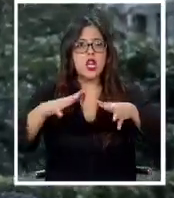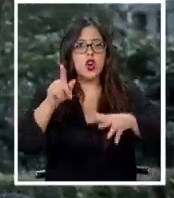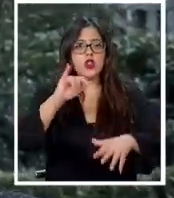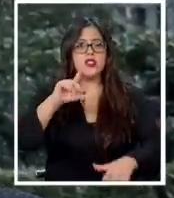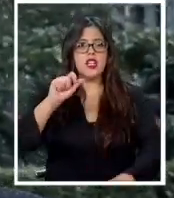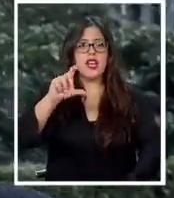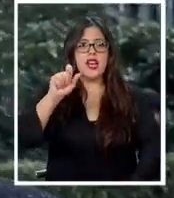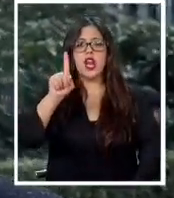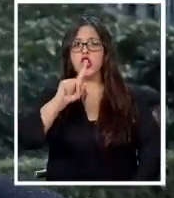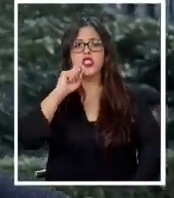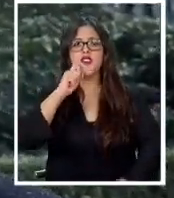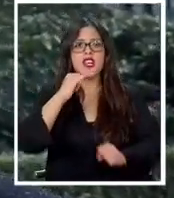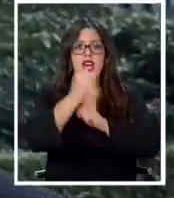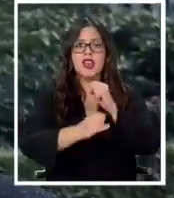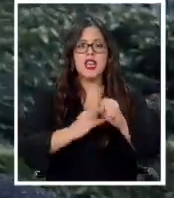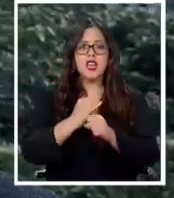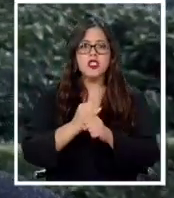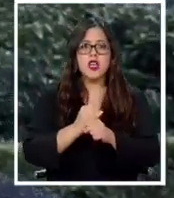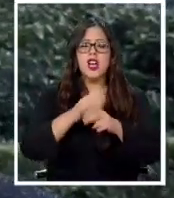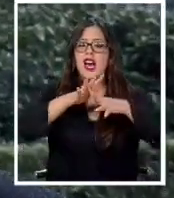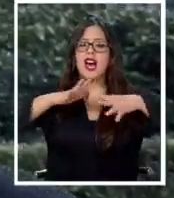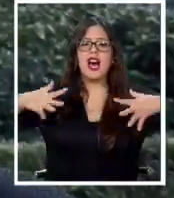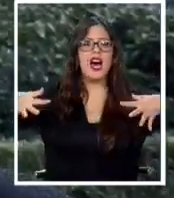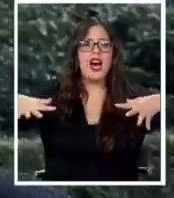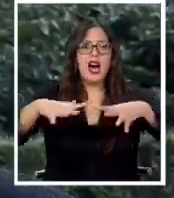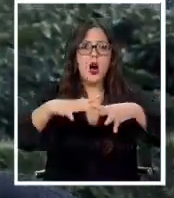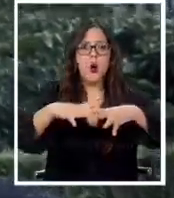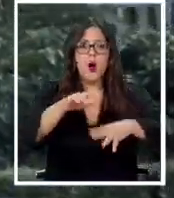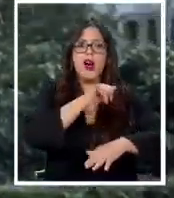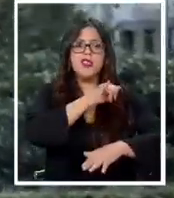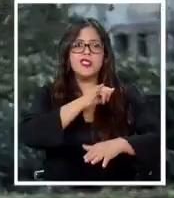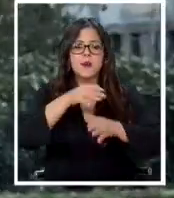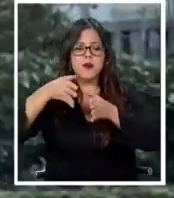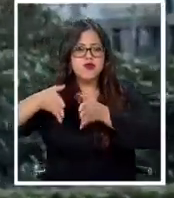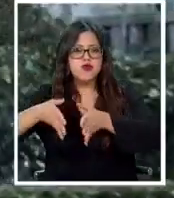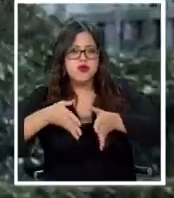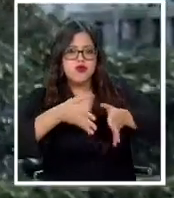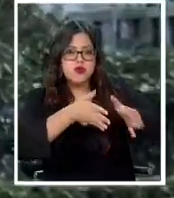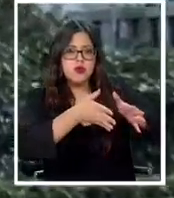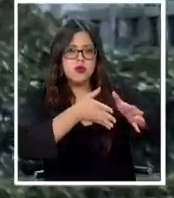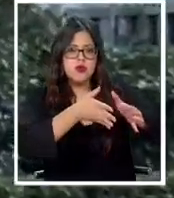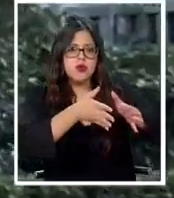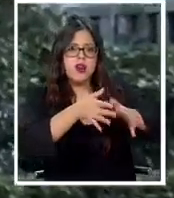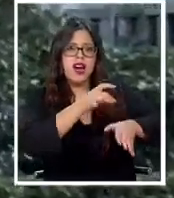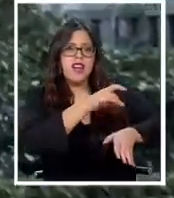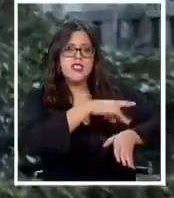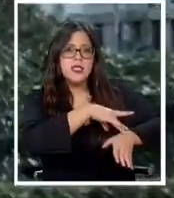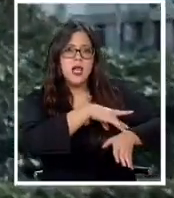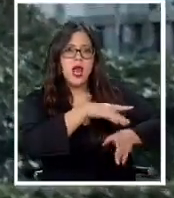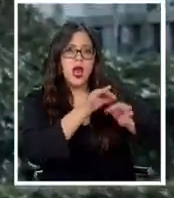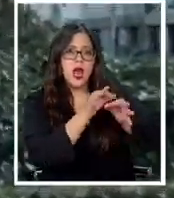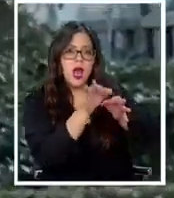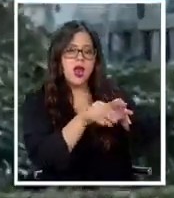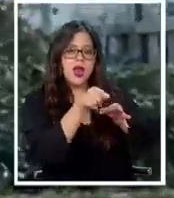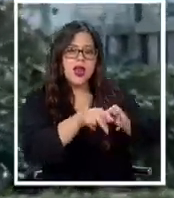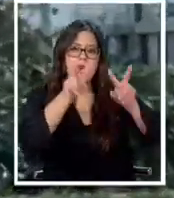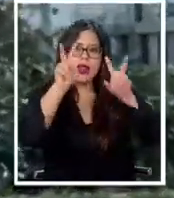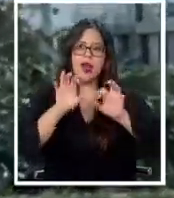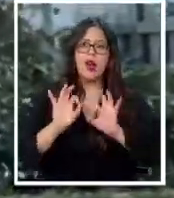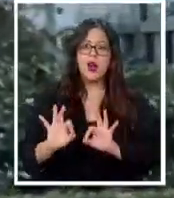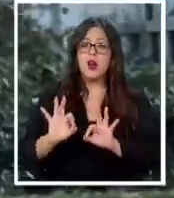silala no es un río internacional son aguas que han sido completamente desviadas hacia chile ese era el caso original